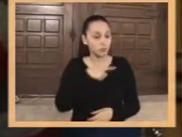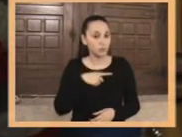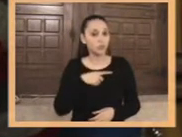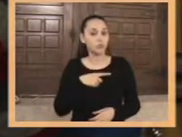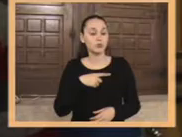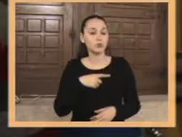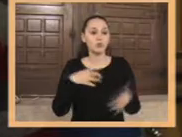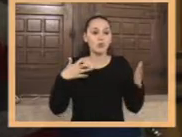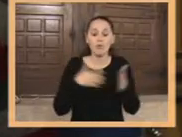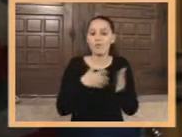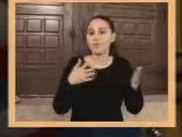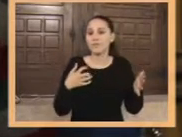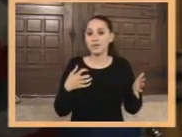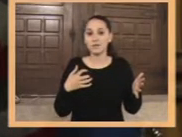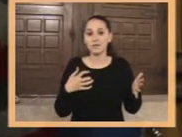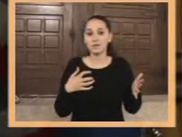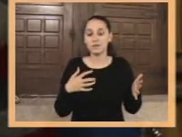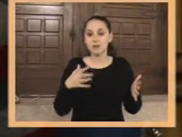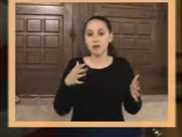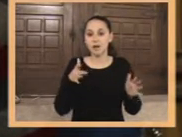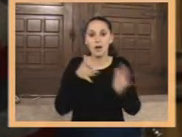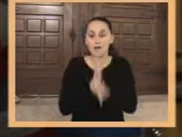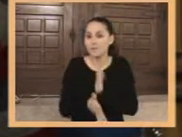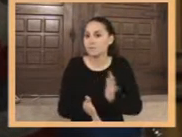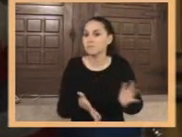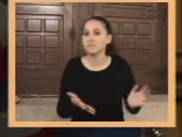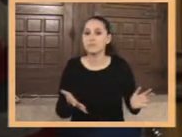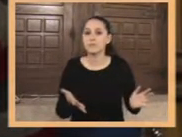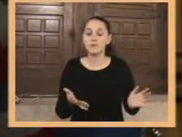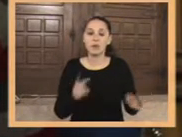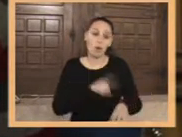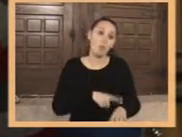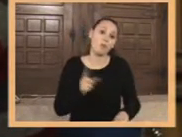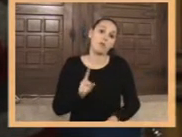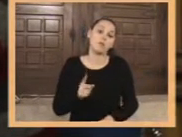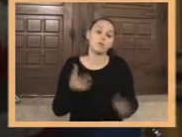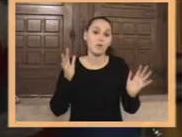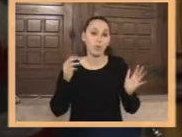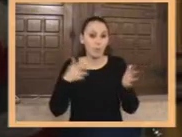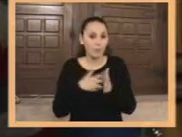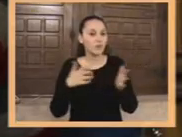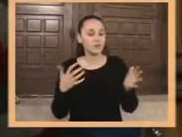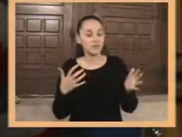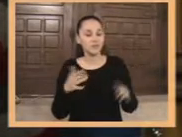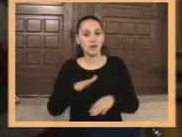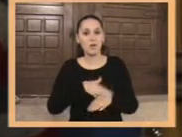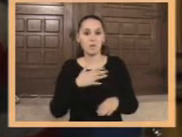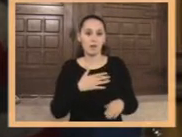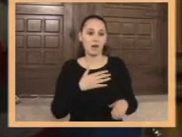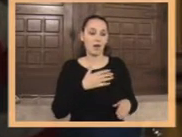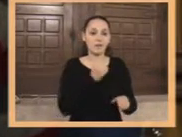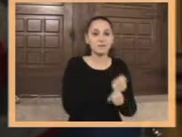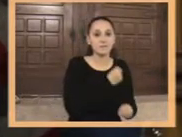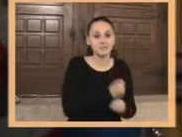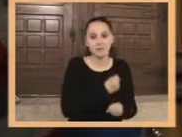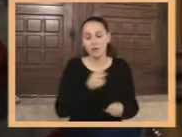deberíamos fijar alguna fecha. No ahora, pero sí una fecha, por lo menos, para que todos nos ordenemos, tanto en el trabajo como en